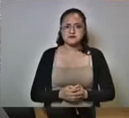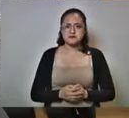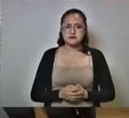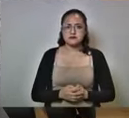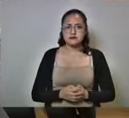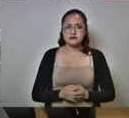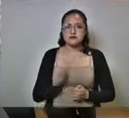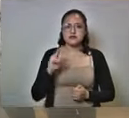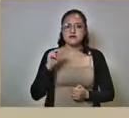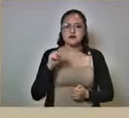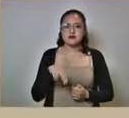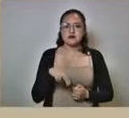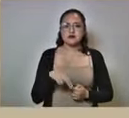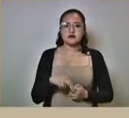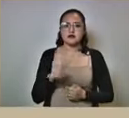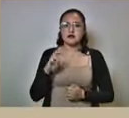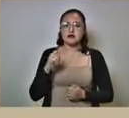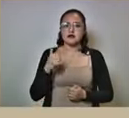Iván Reyes, Diario Cambio.